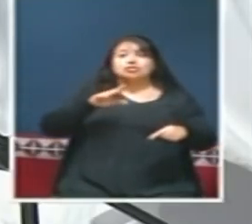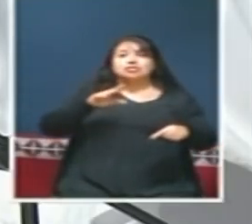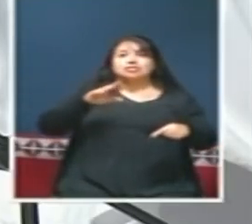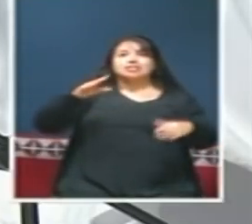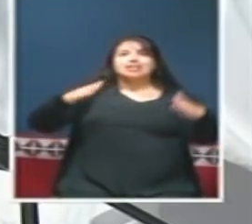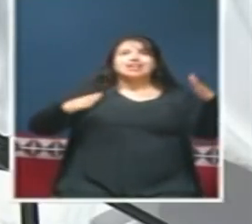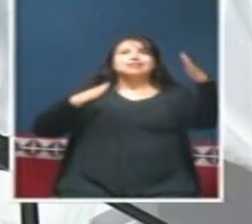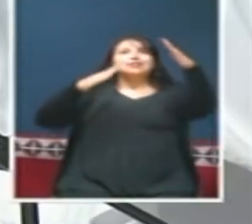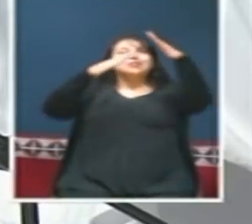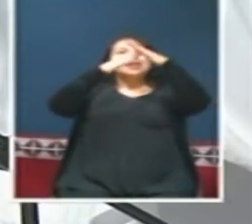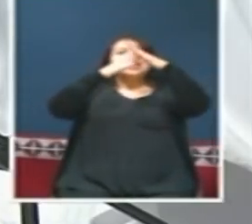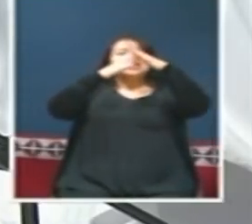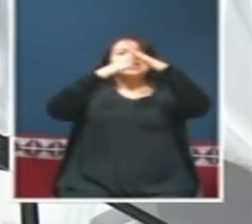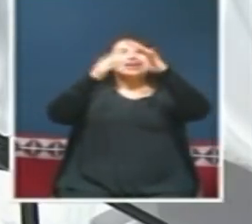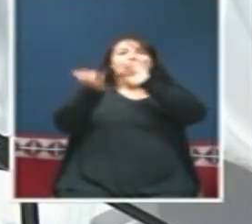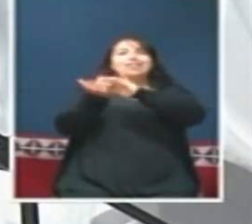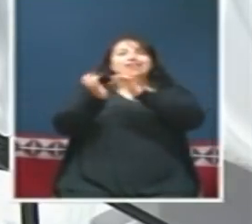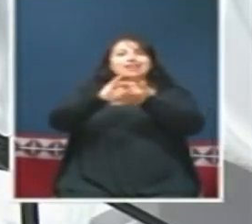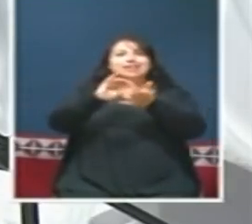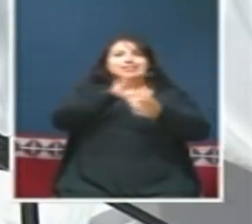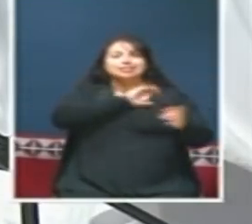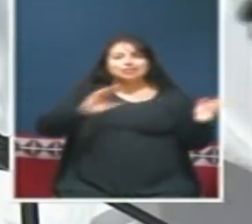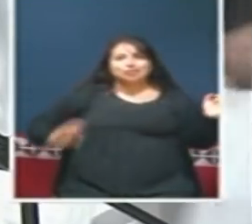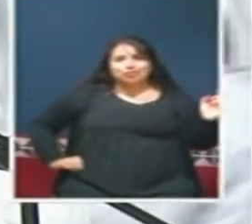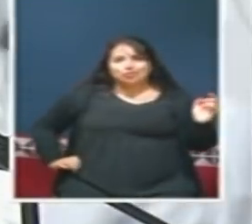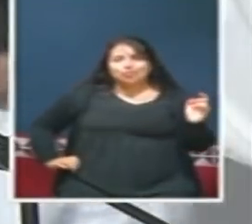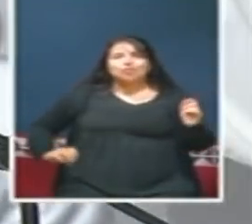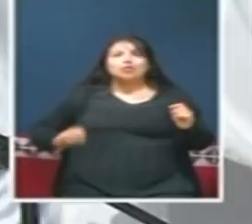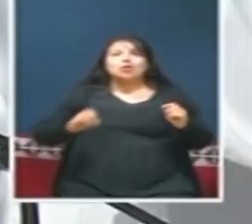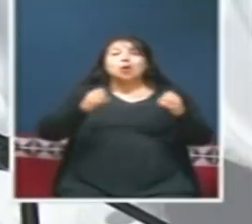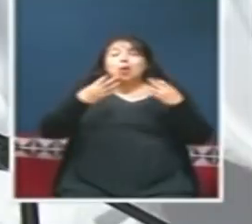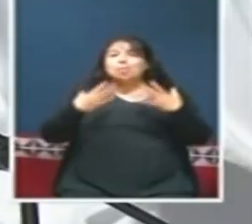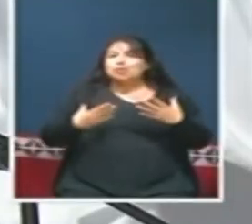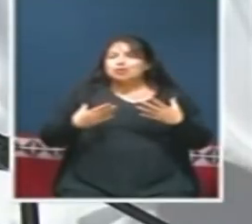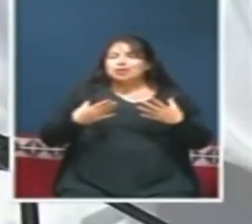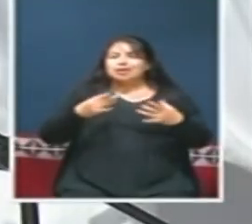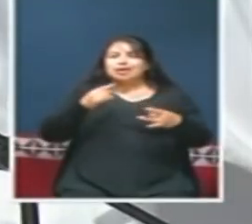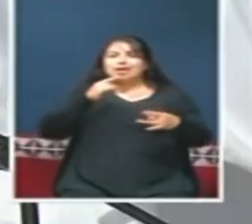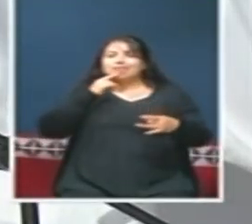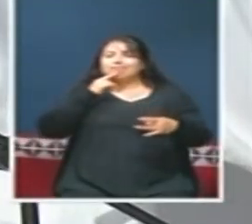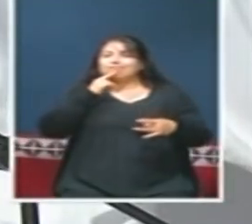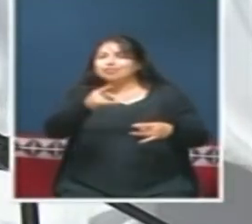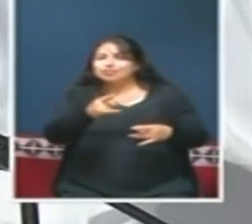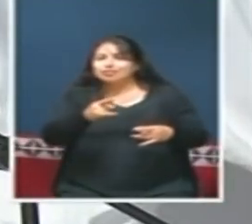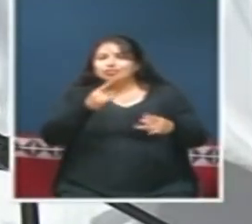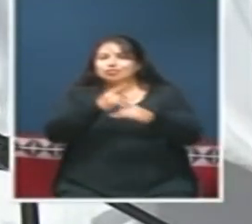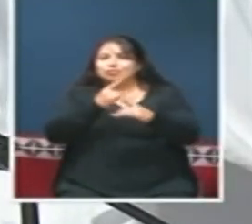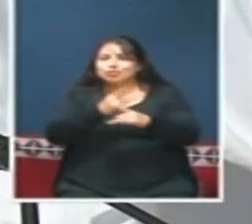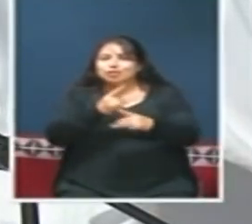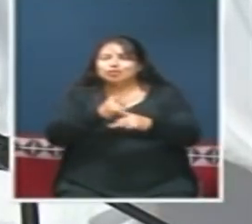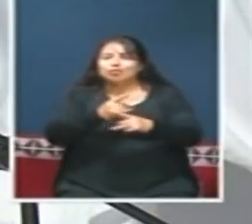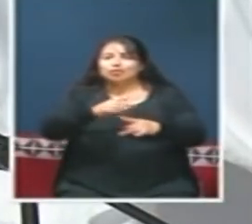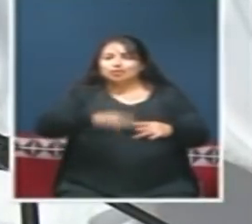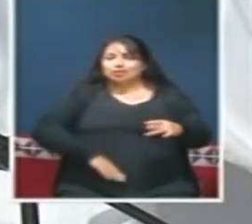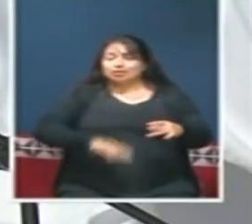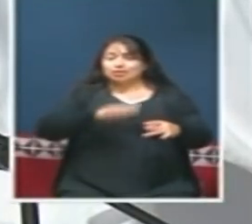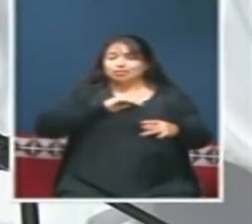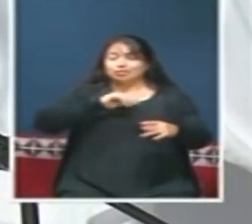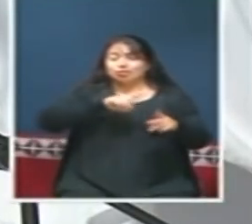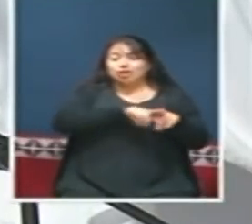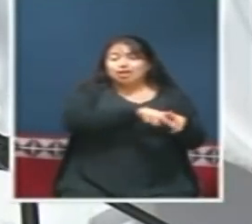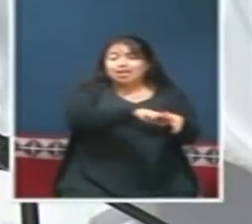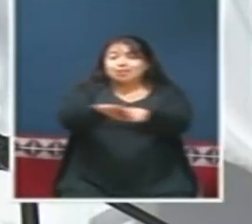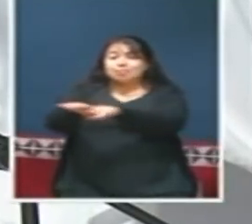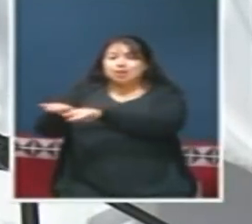su Mesías, porque ha sido precipitado el acusador de nuestros hermanos, el que día